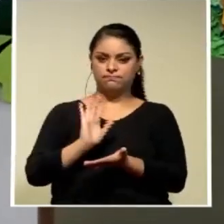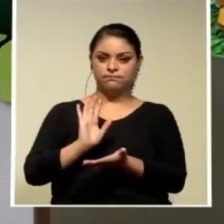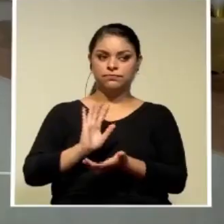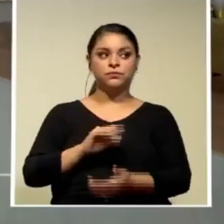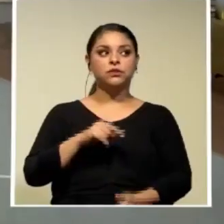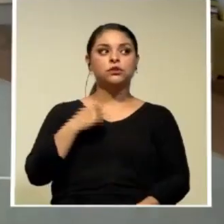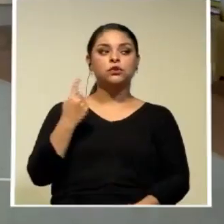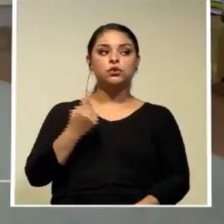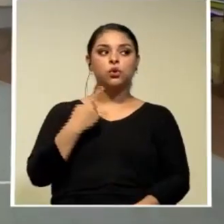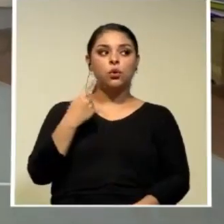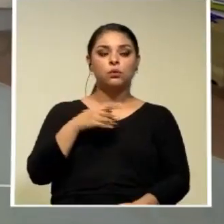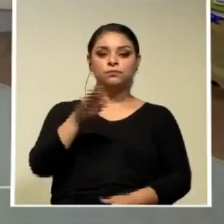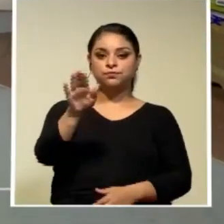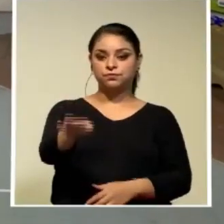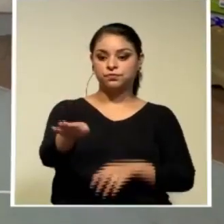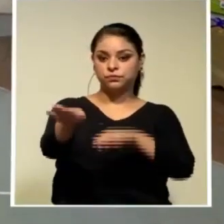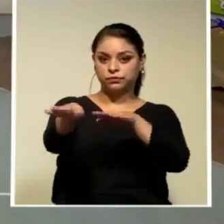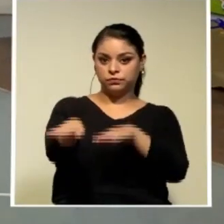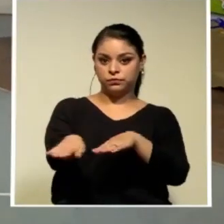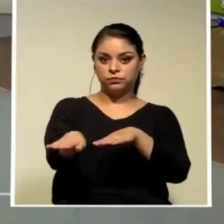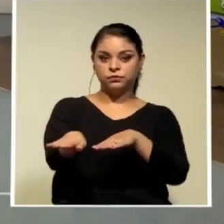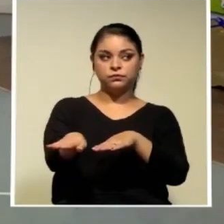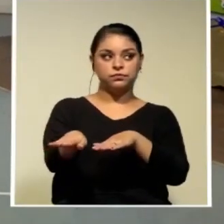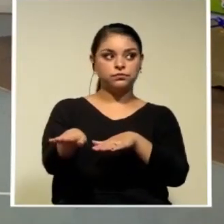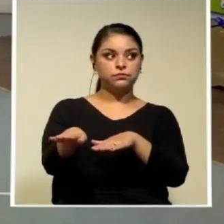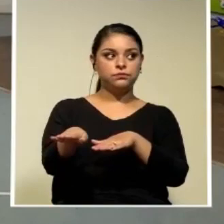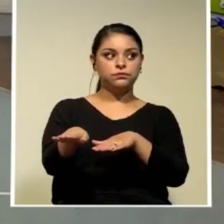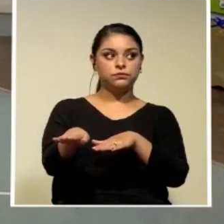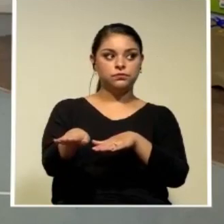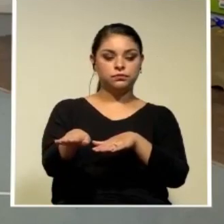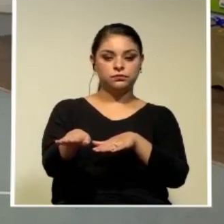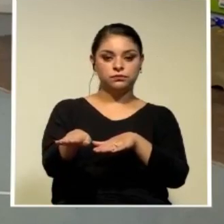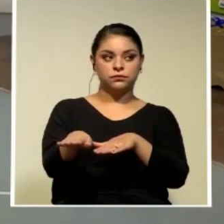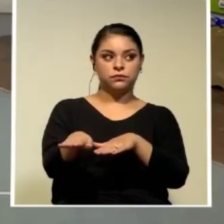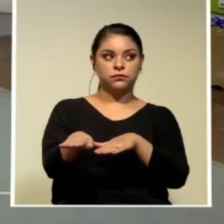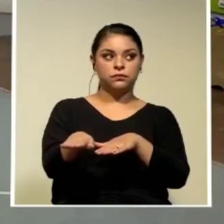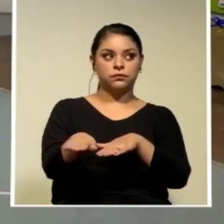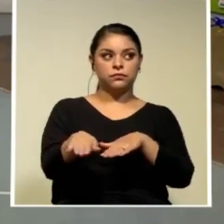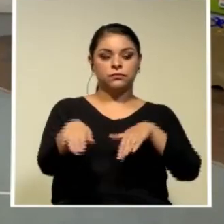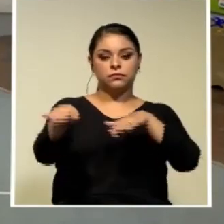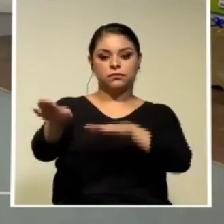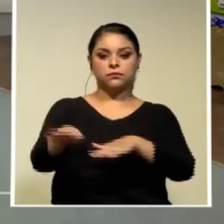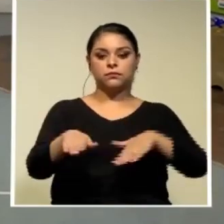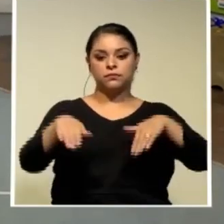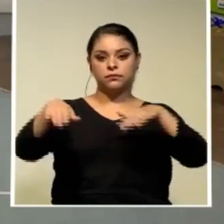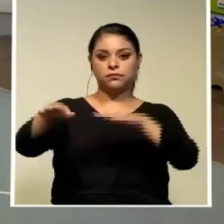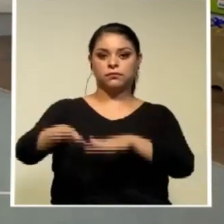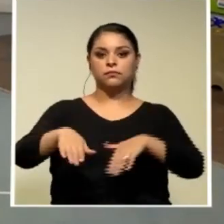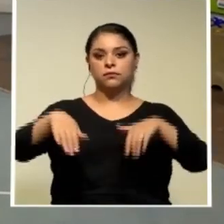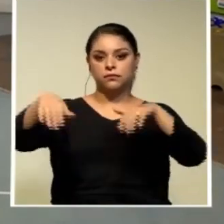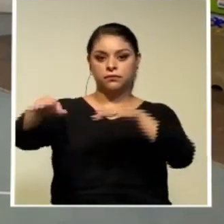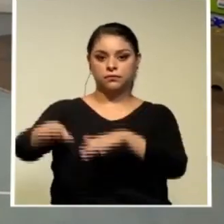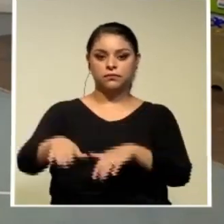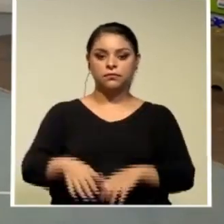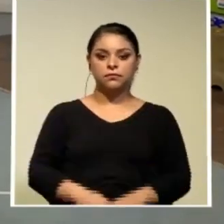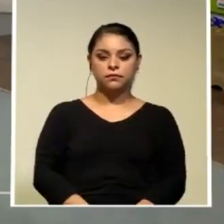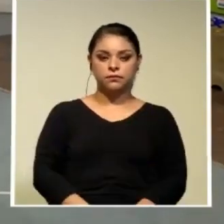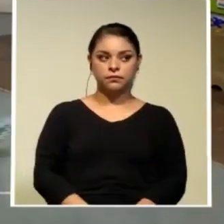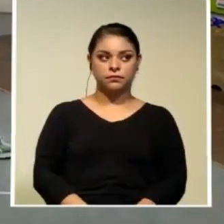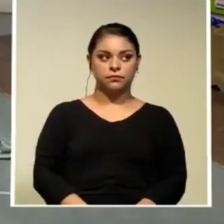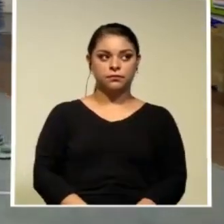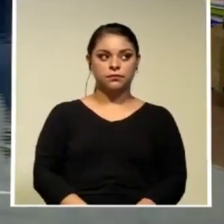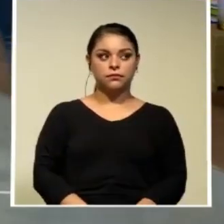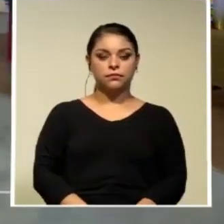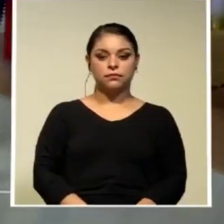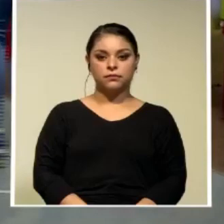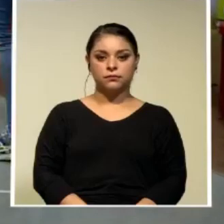Ese solo ponemos un pie adelante, un pie atrás, ¿verdad, Niña Güey? Y lo arrastramos. Un piecito sigue al otro. Excelente, muy